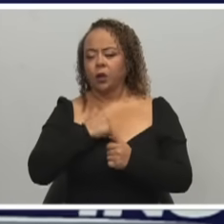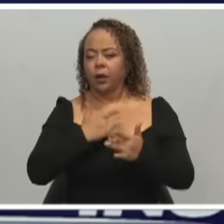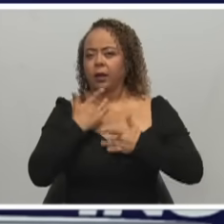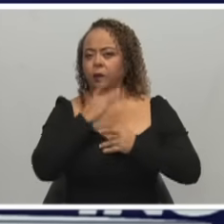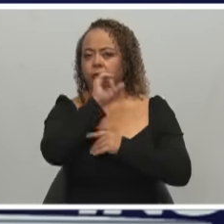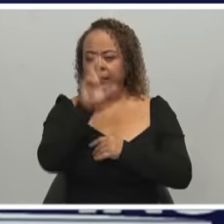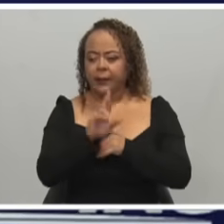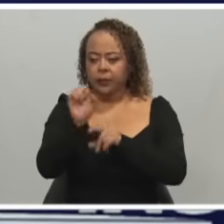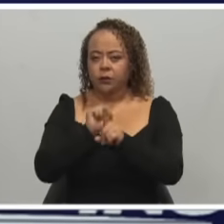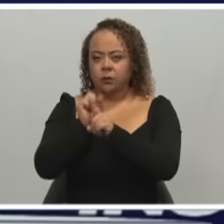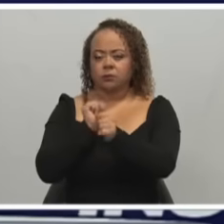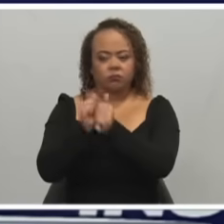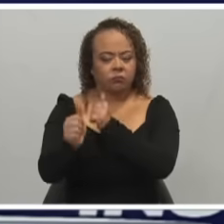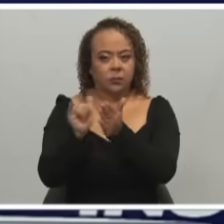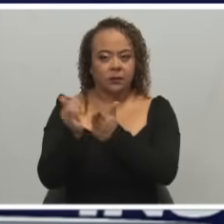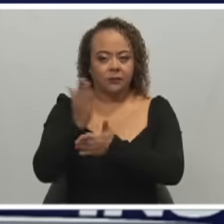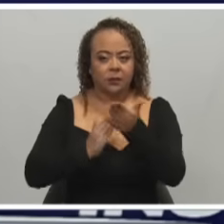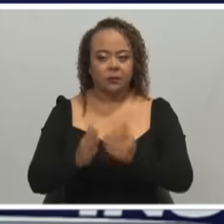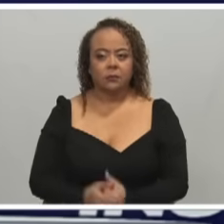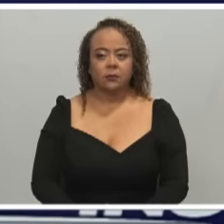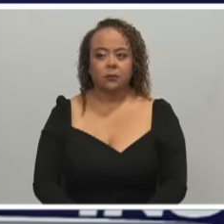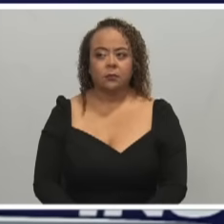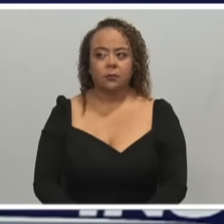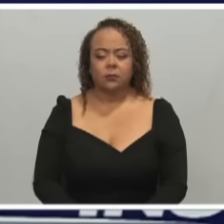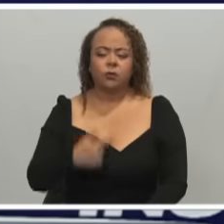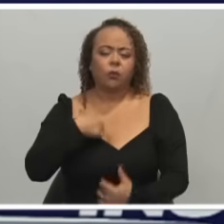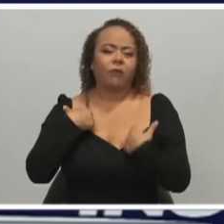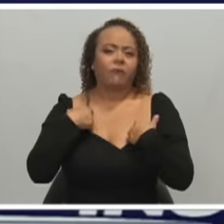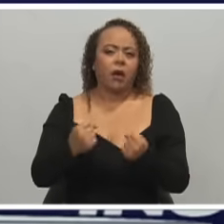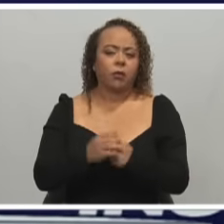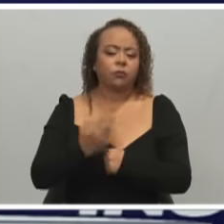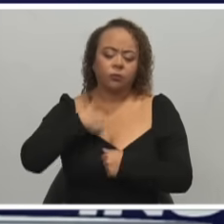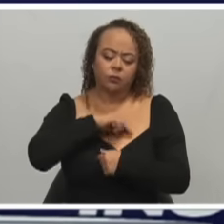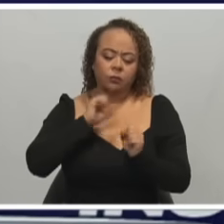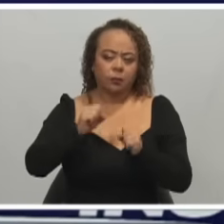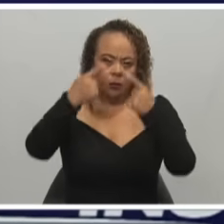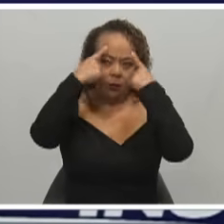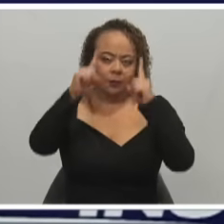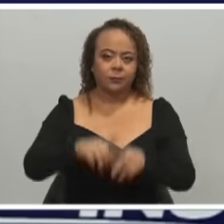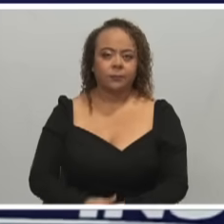condiciones de de pasar adelante esta fase yo estoy muy confiado que que lo podemos